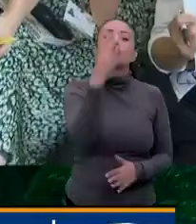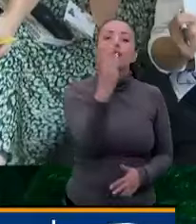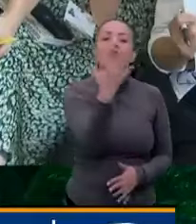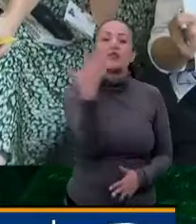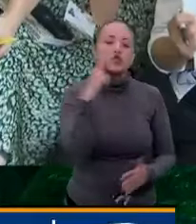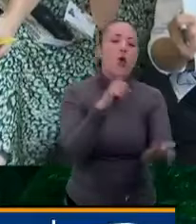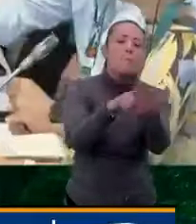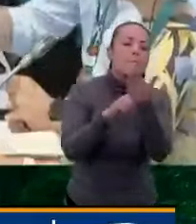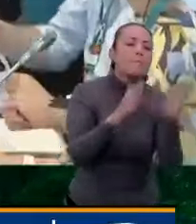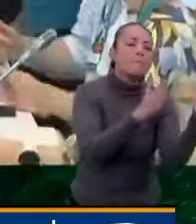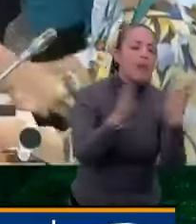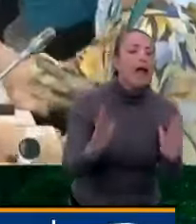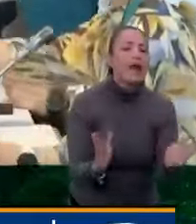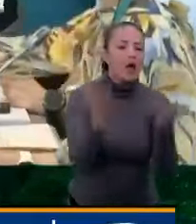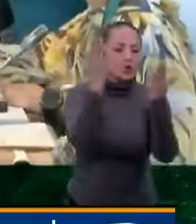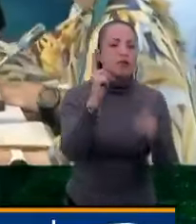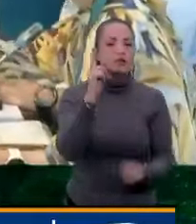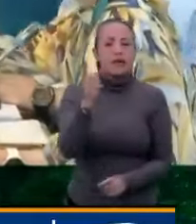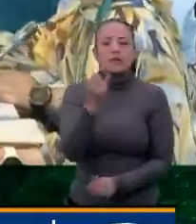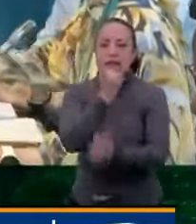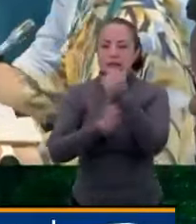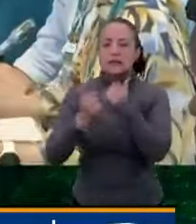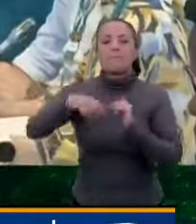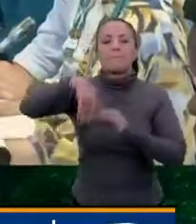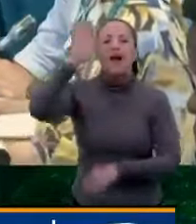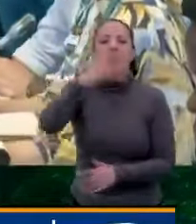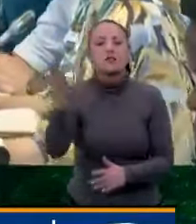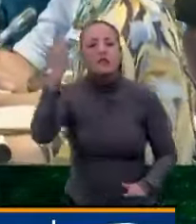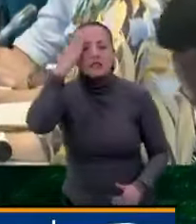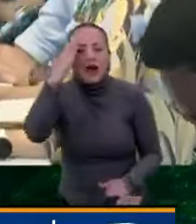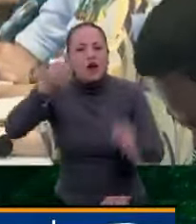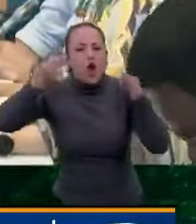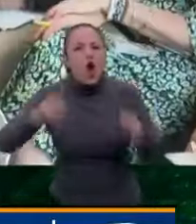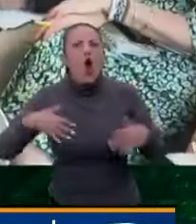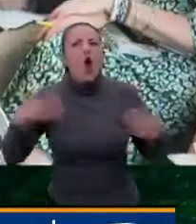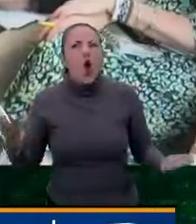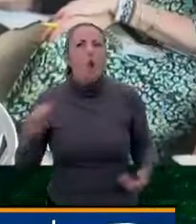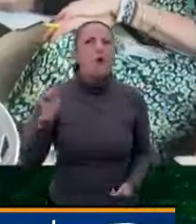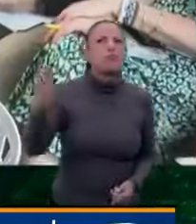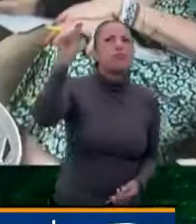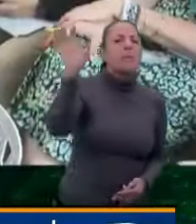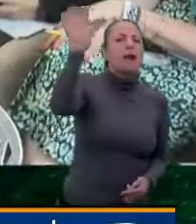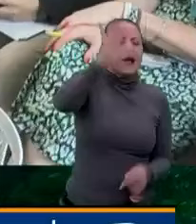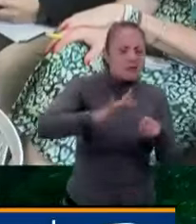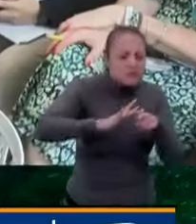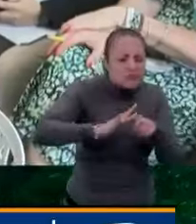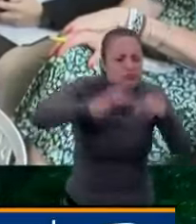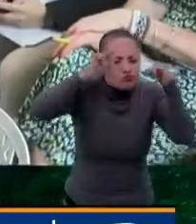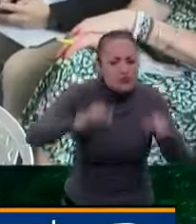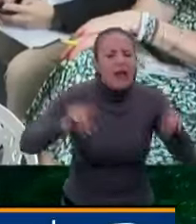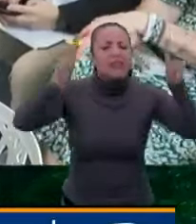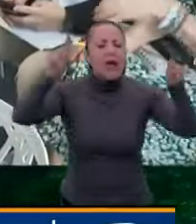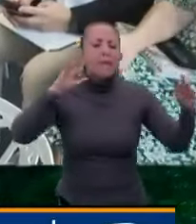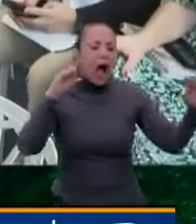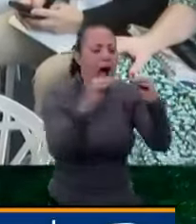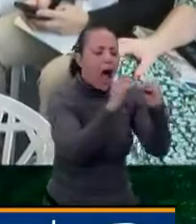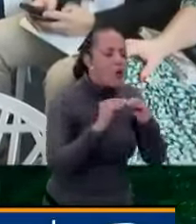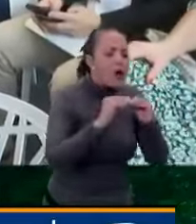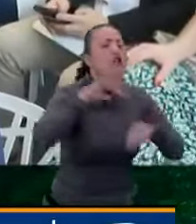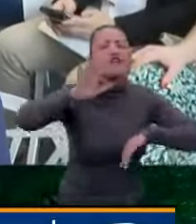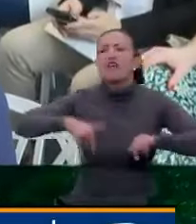ya actualizado. Hay una falla puntualmente en que se sepa cómo van entonces los países implementando lo que prometen. Pero